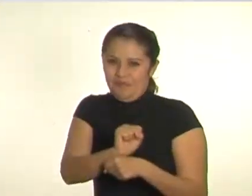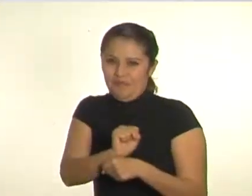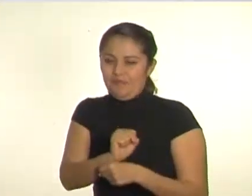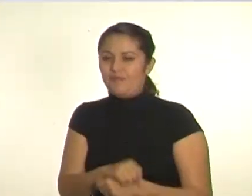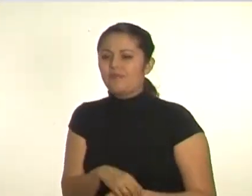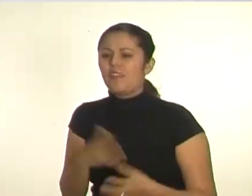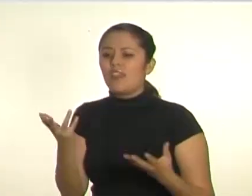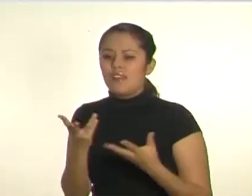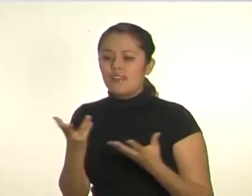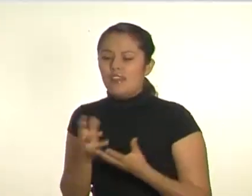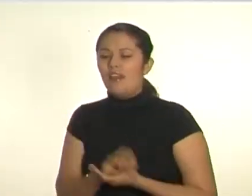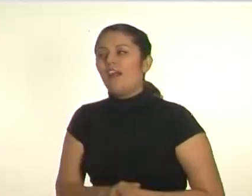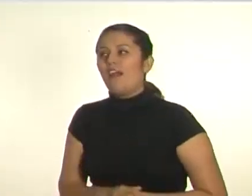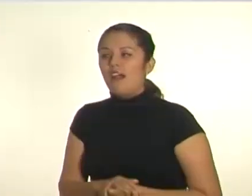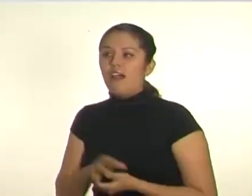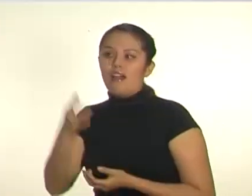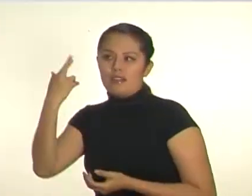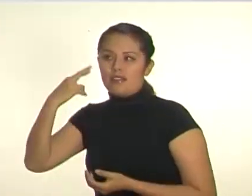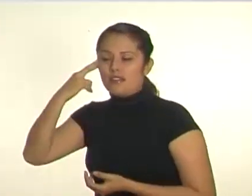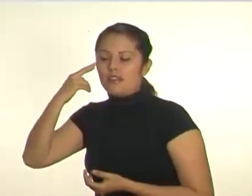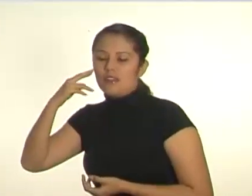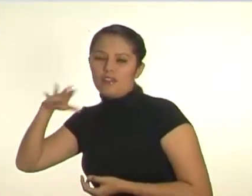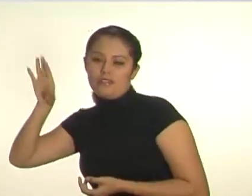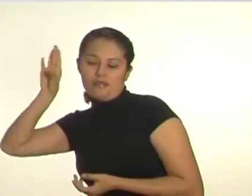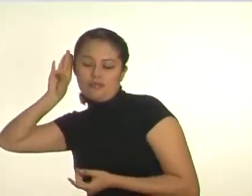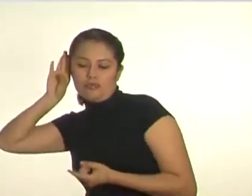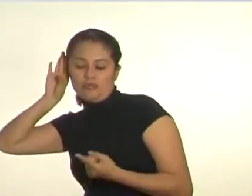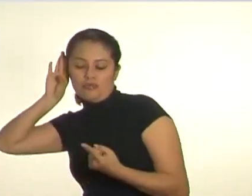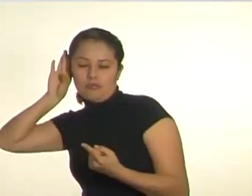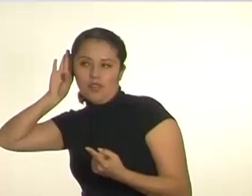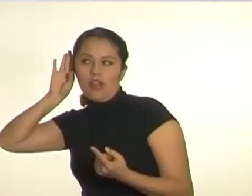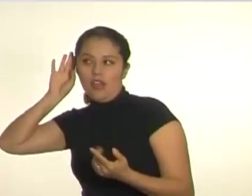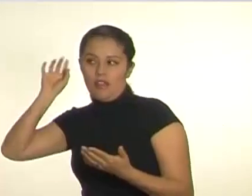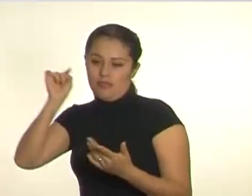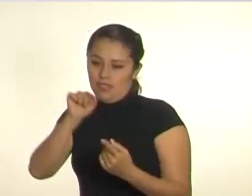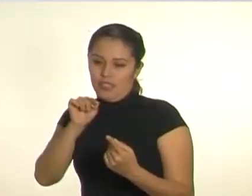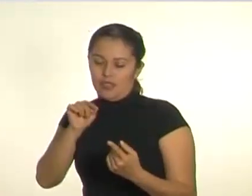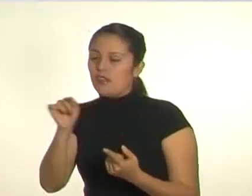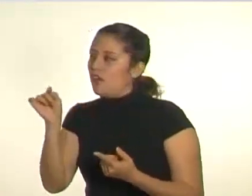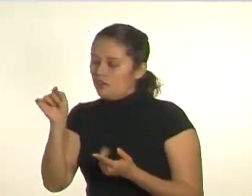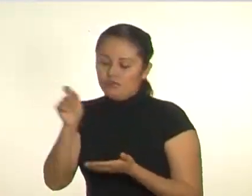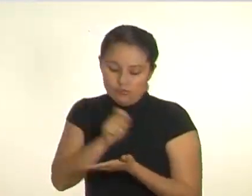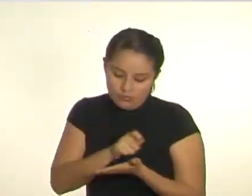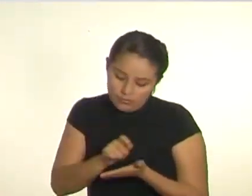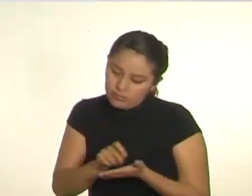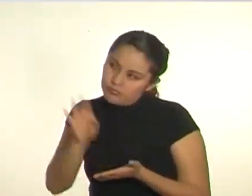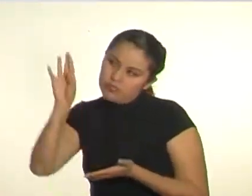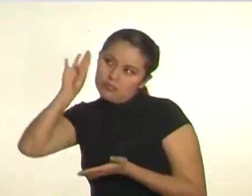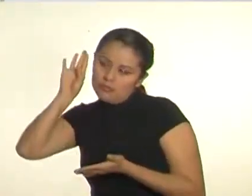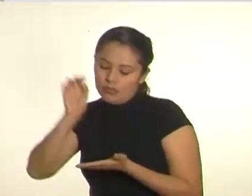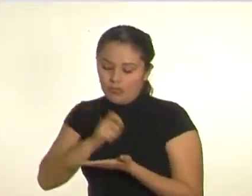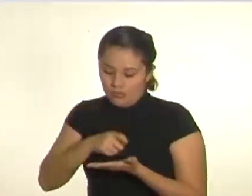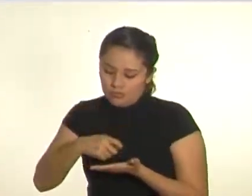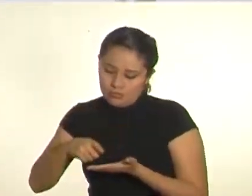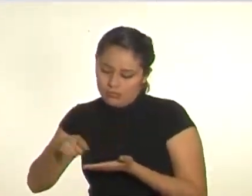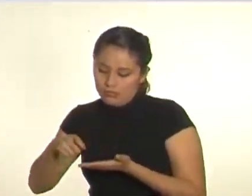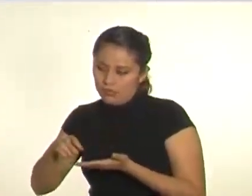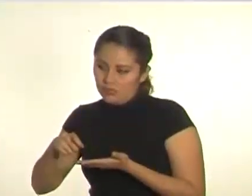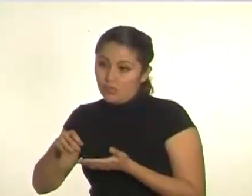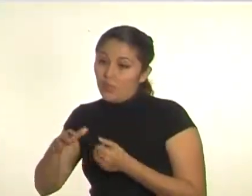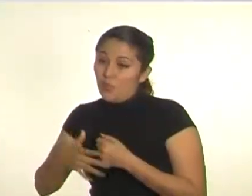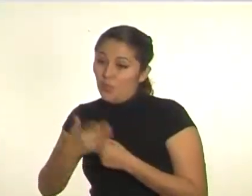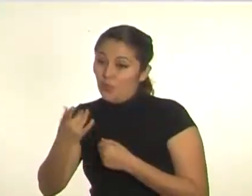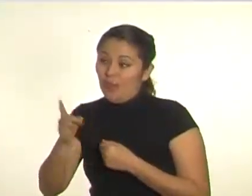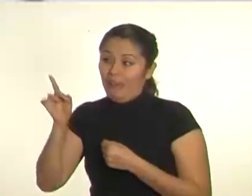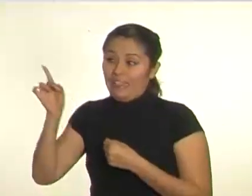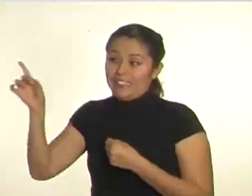redactaba los textos que quería el rey escribir, porque el rey no sabía